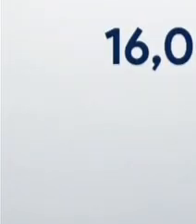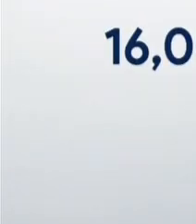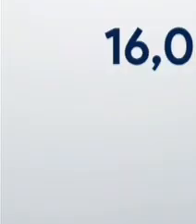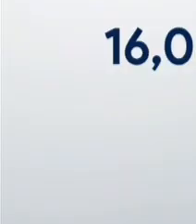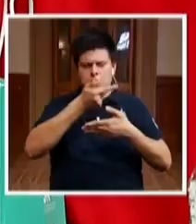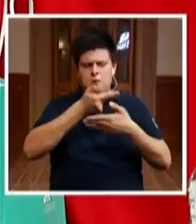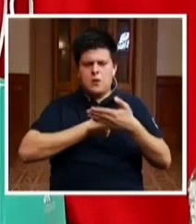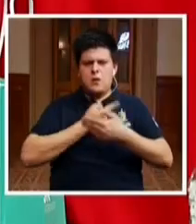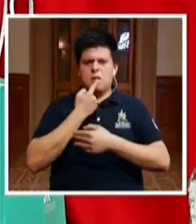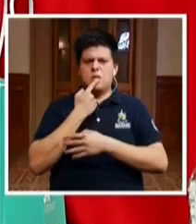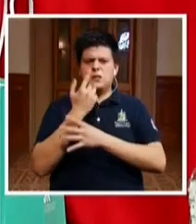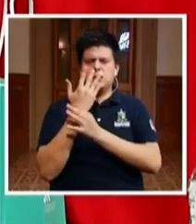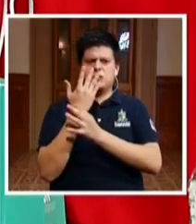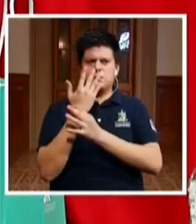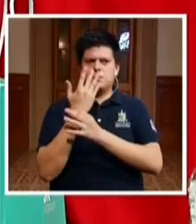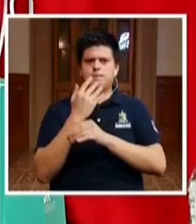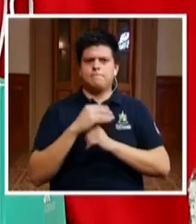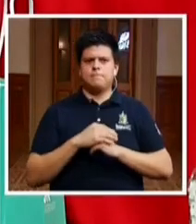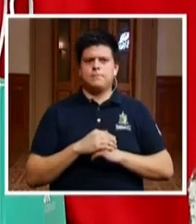1,971,520 pesos.